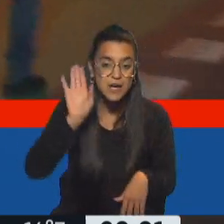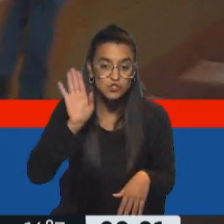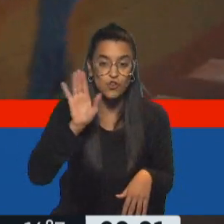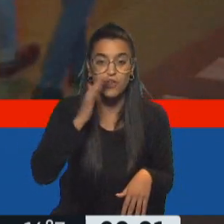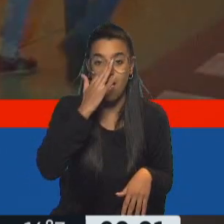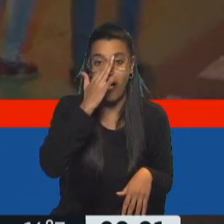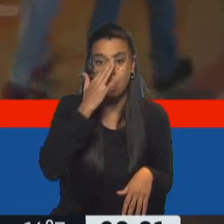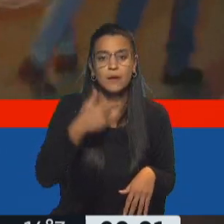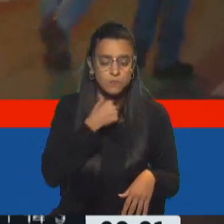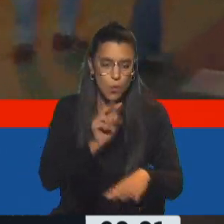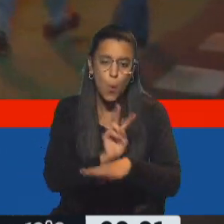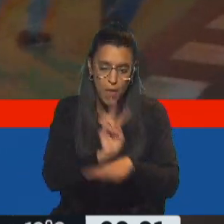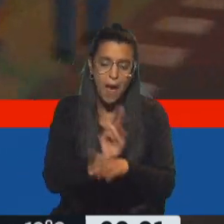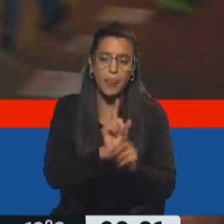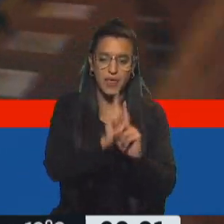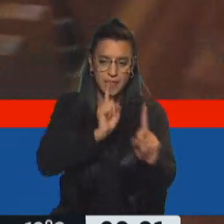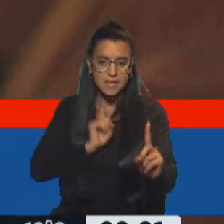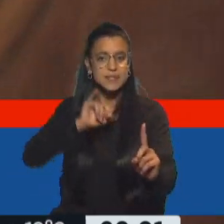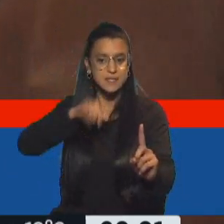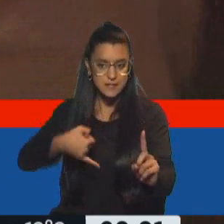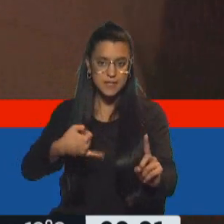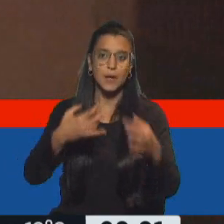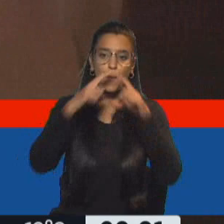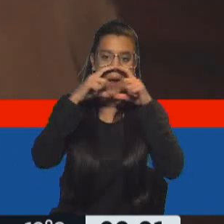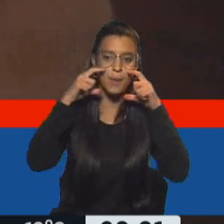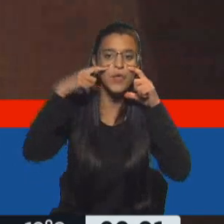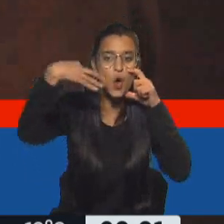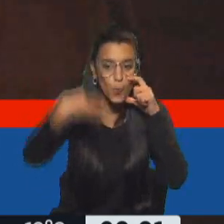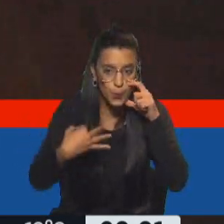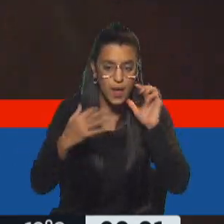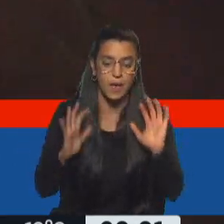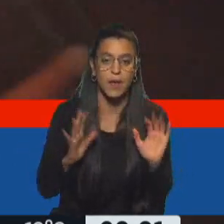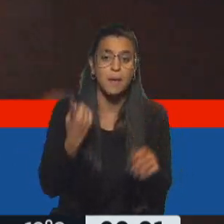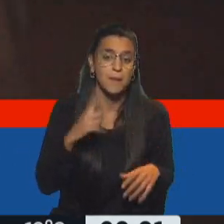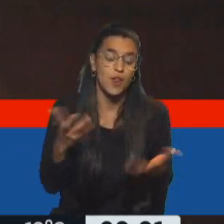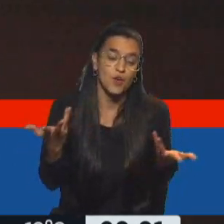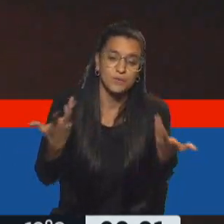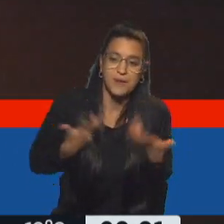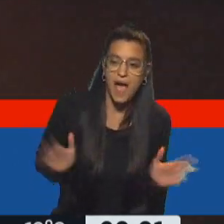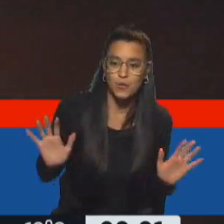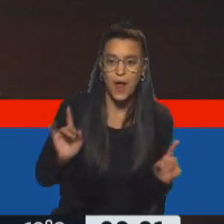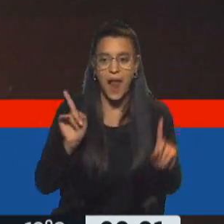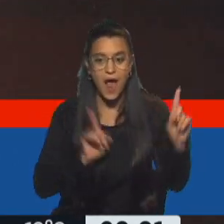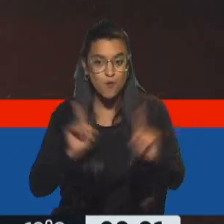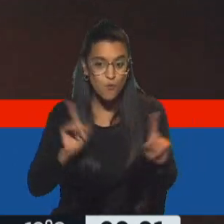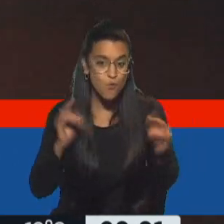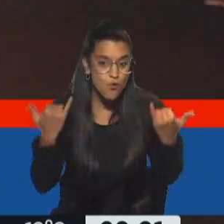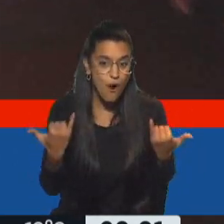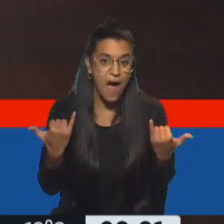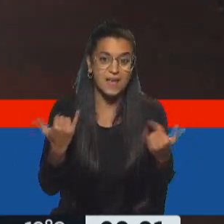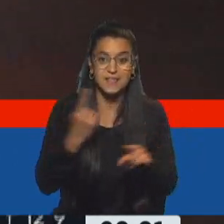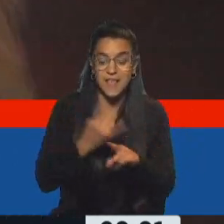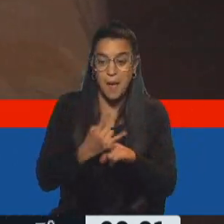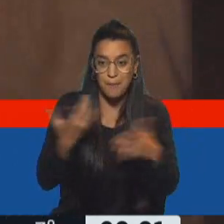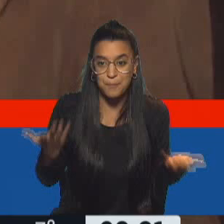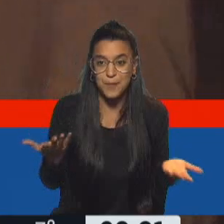intentando cuidarse, mantener distancia, usar bien los barbijos, aunque naturalmente siempre hay alguno que se